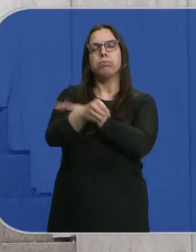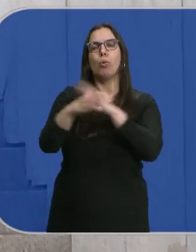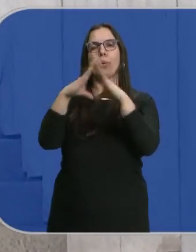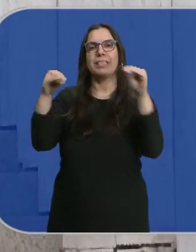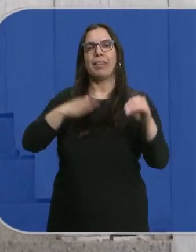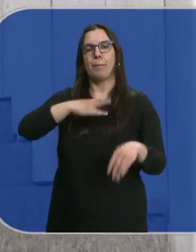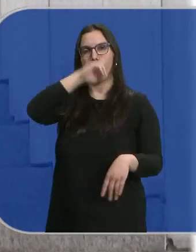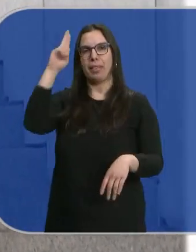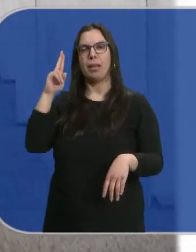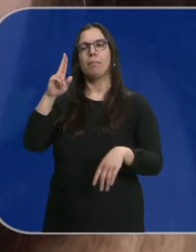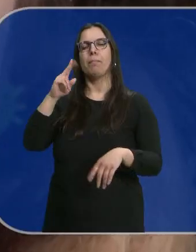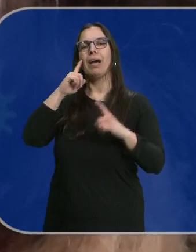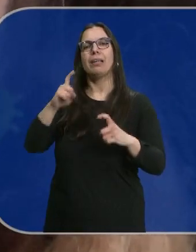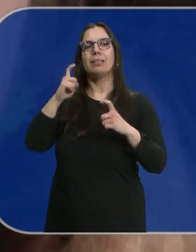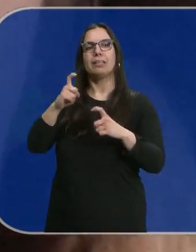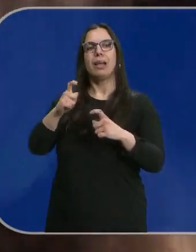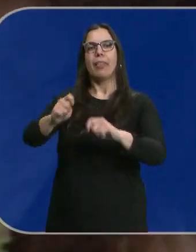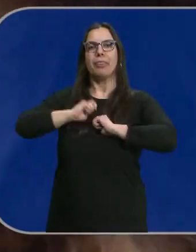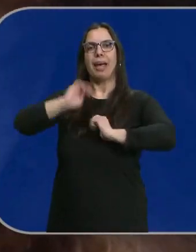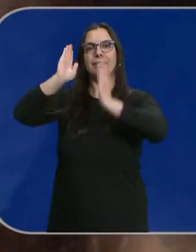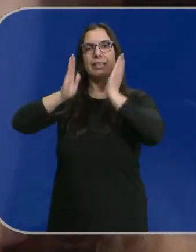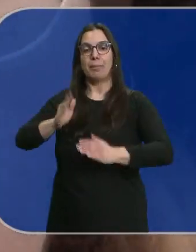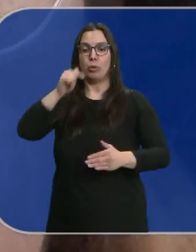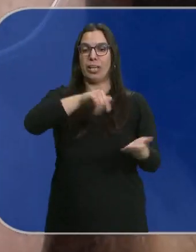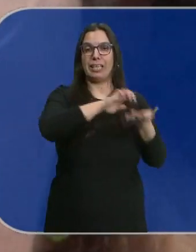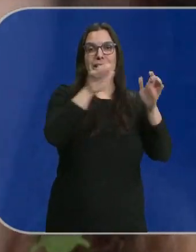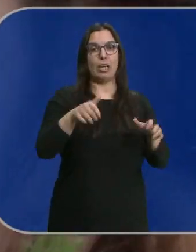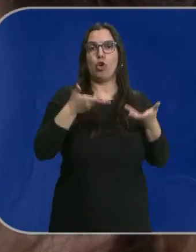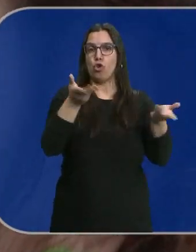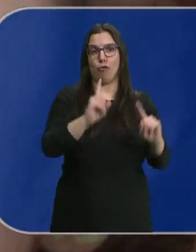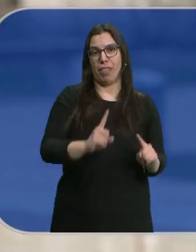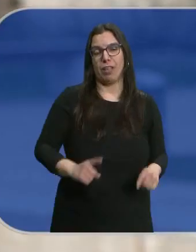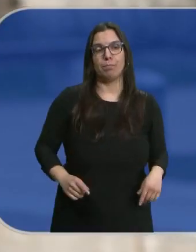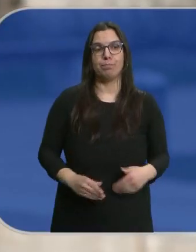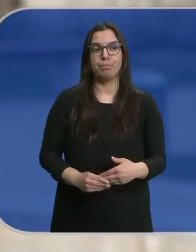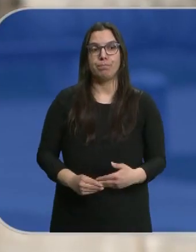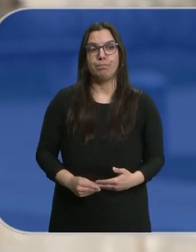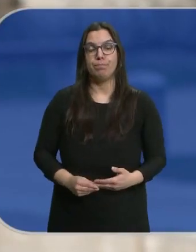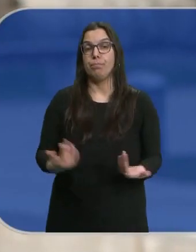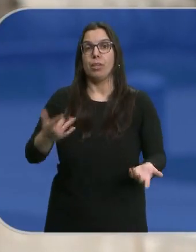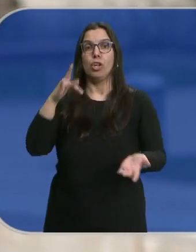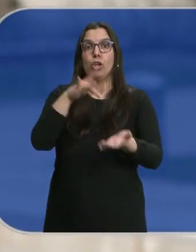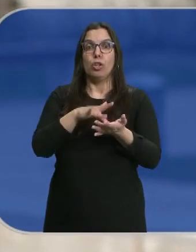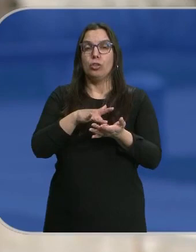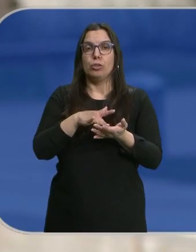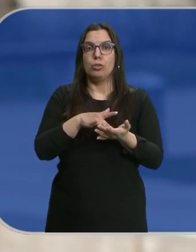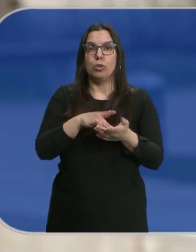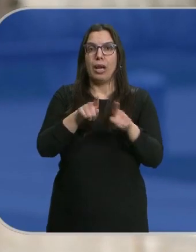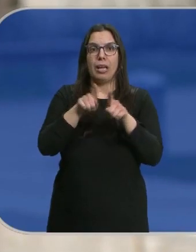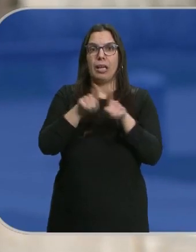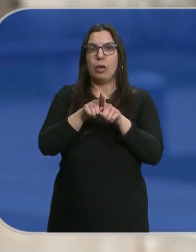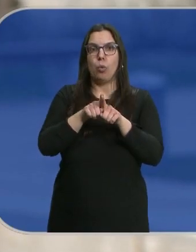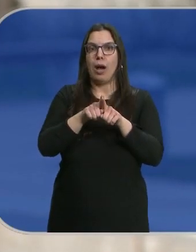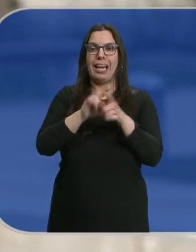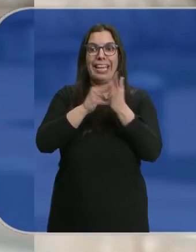universidad madrileña para poder optar a un tratamiento que Castilla y León no ofrecía. Pues una auténtica ingeniería sanitaria, yo